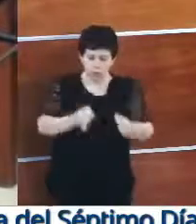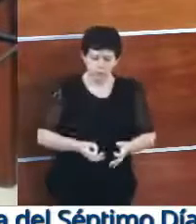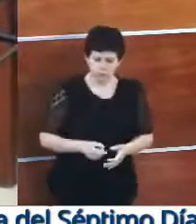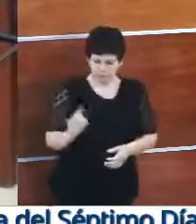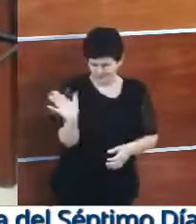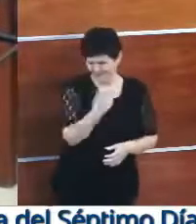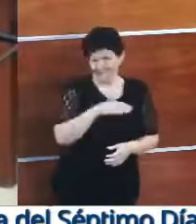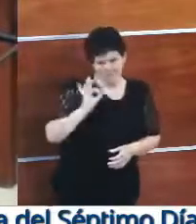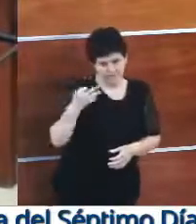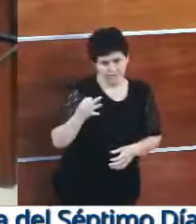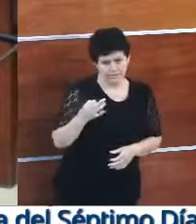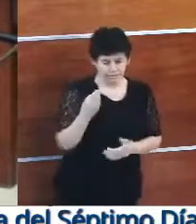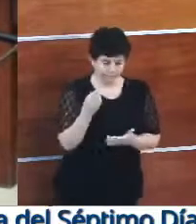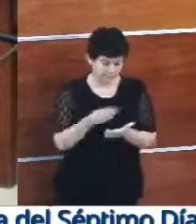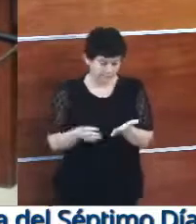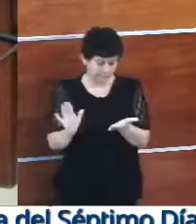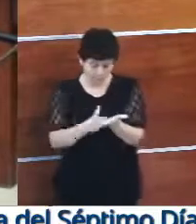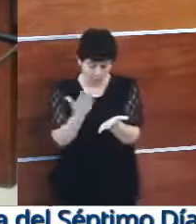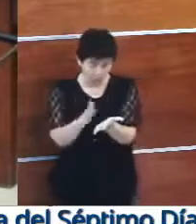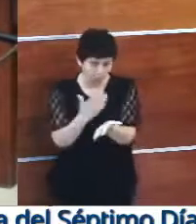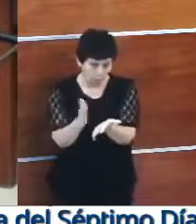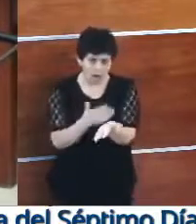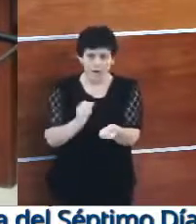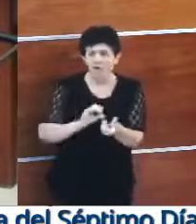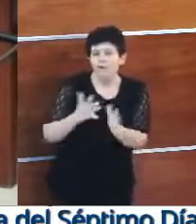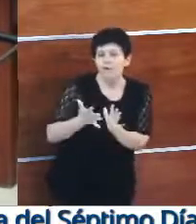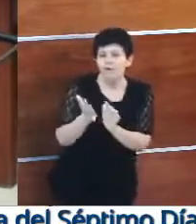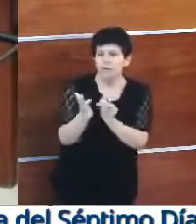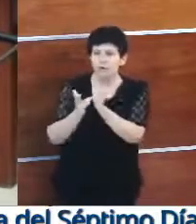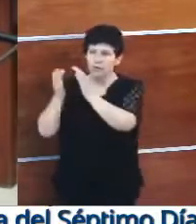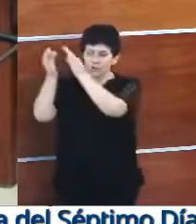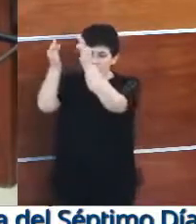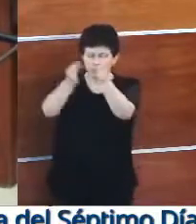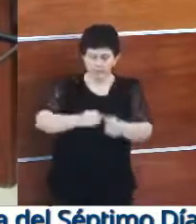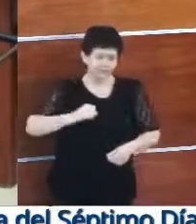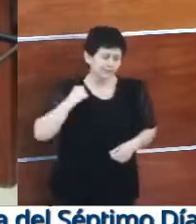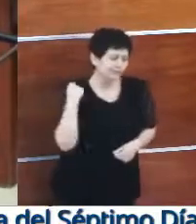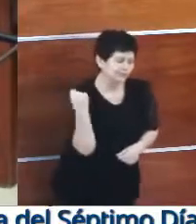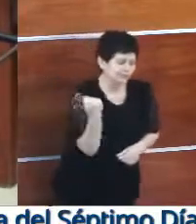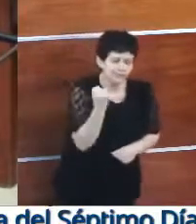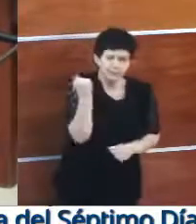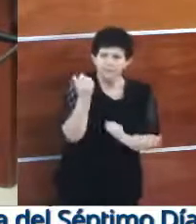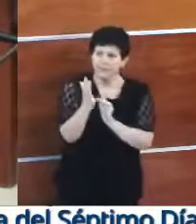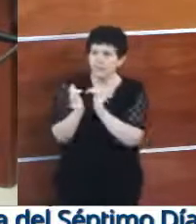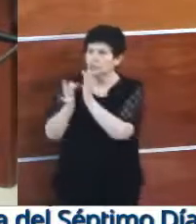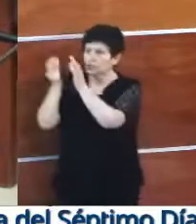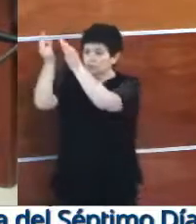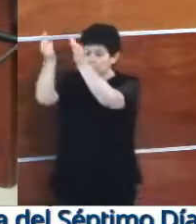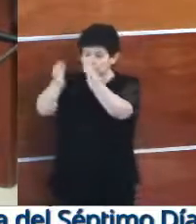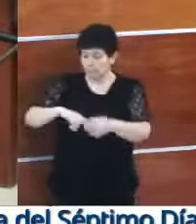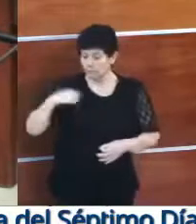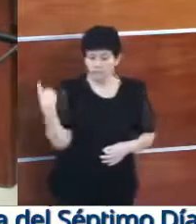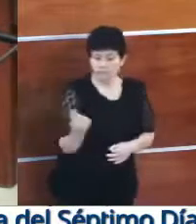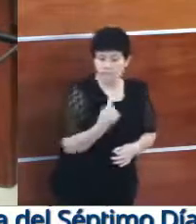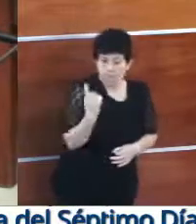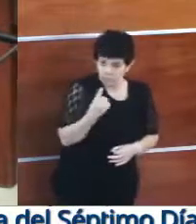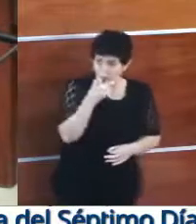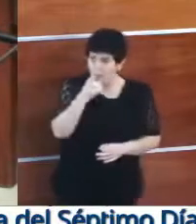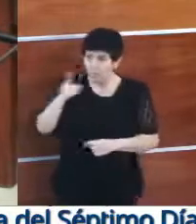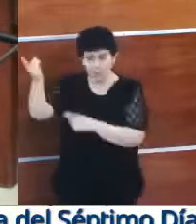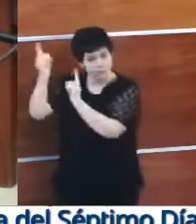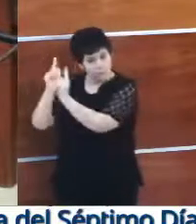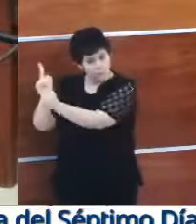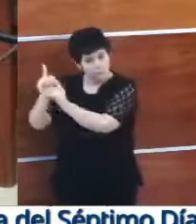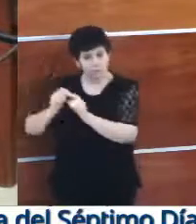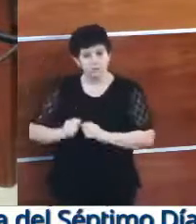es repasar esta manera de Jesús y la importancia de la venida de Jesús para nosotros y para Dios.